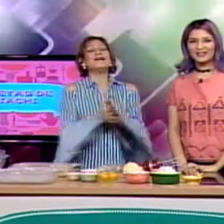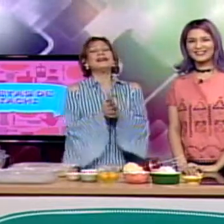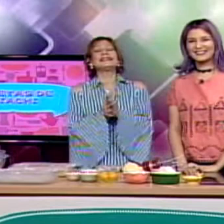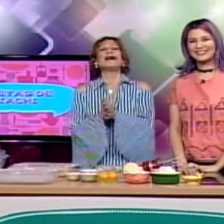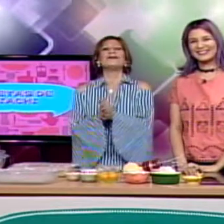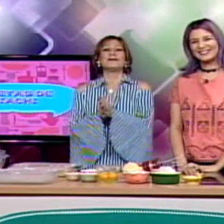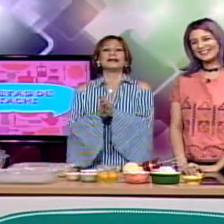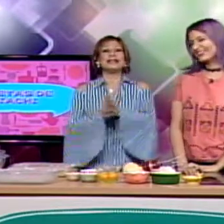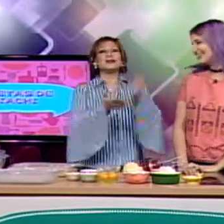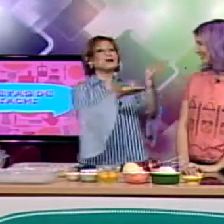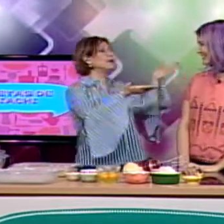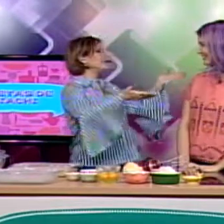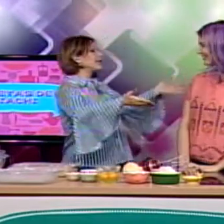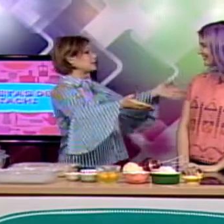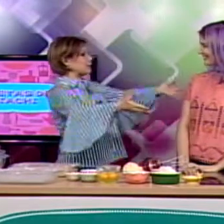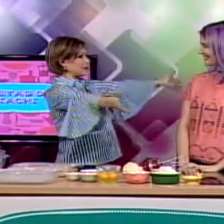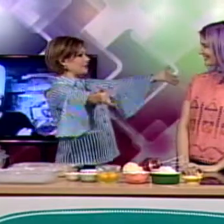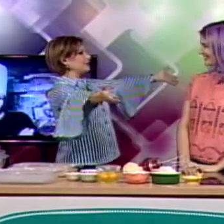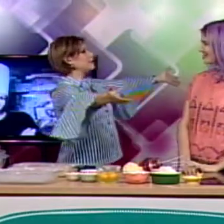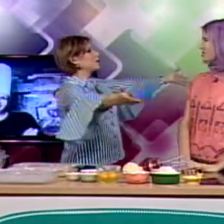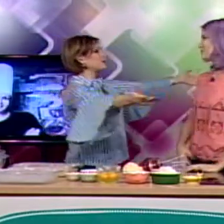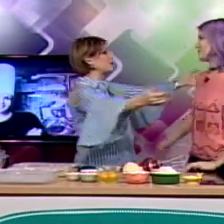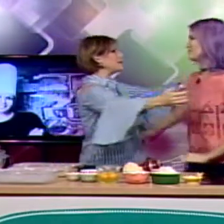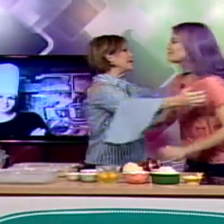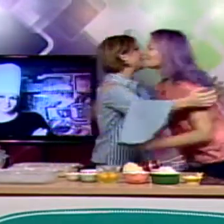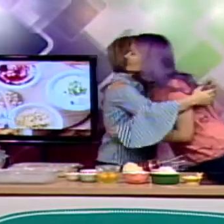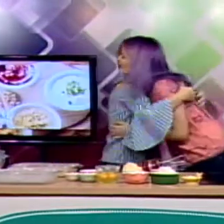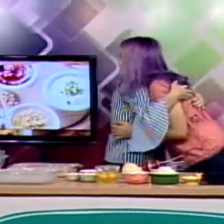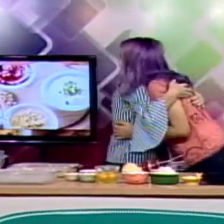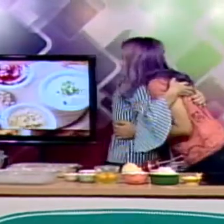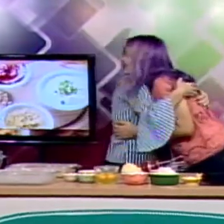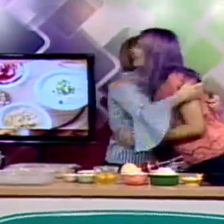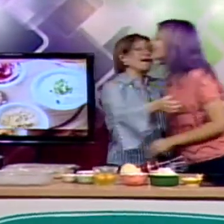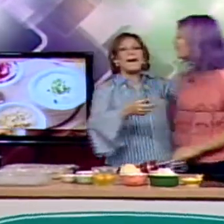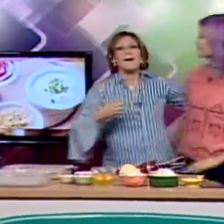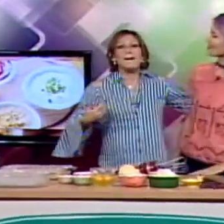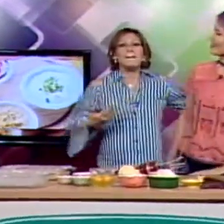Hola, ¿cómo están? Bienvenidos, tengo una invitada súper especial. Dame un beso y un abrazo.